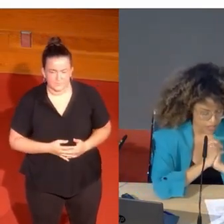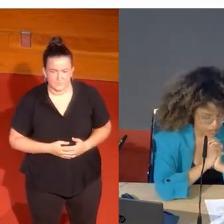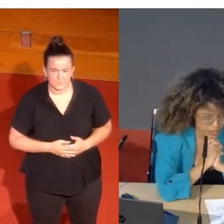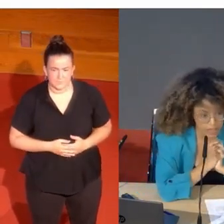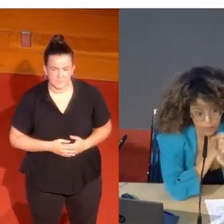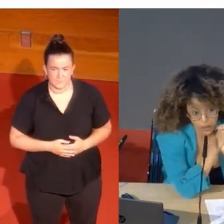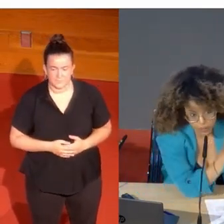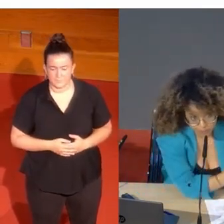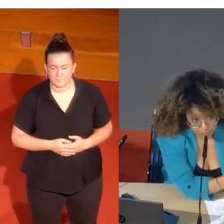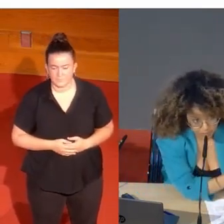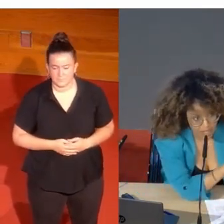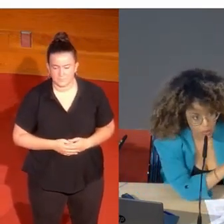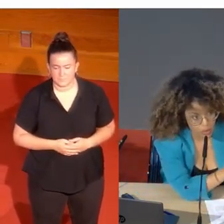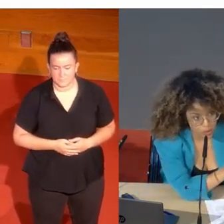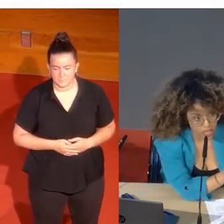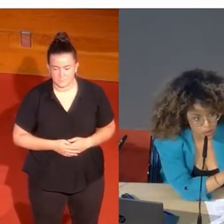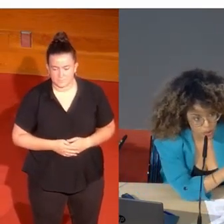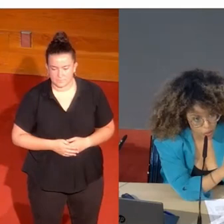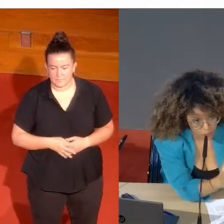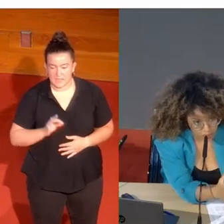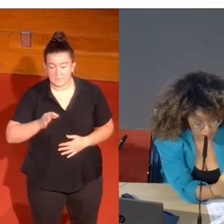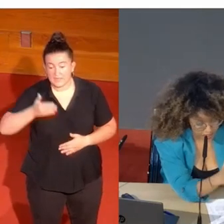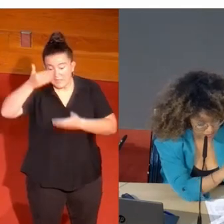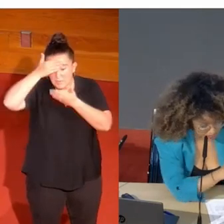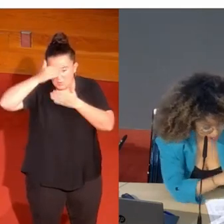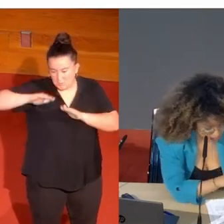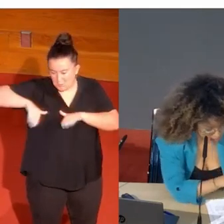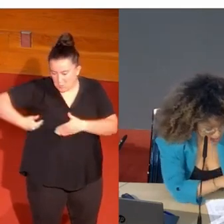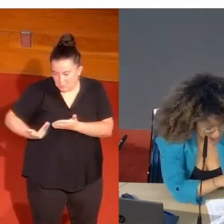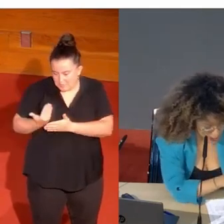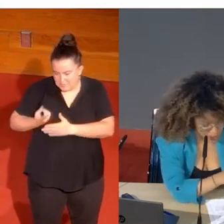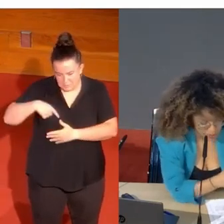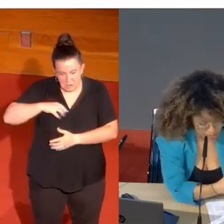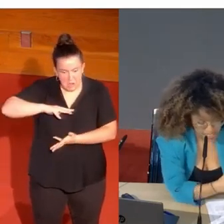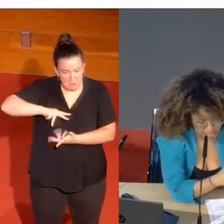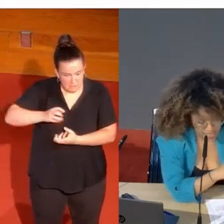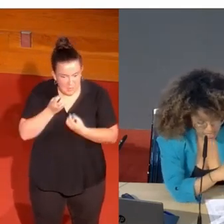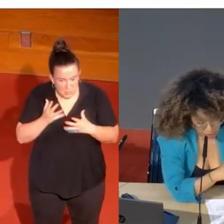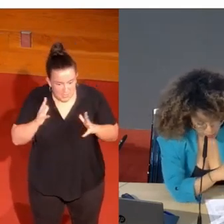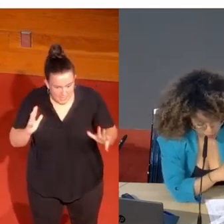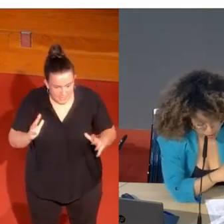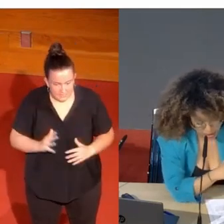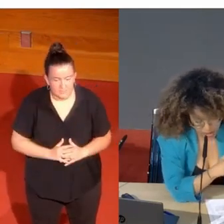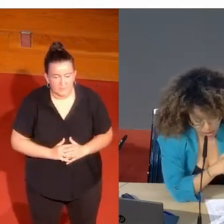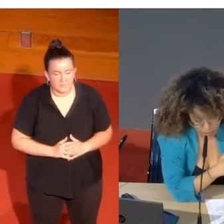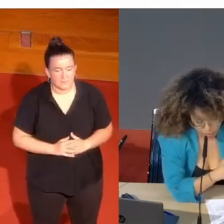hemos recibido en los últimos días una buena noticia de que los periodistas